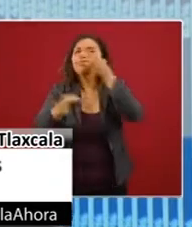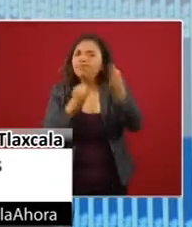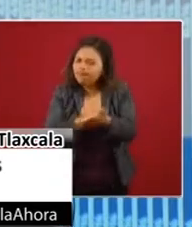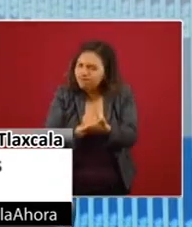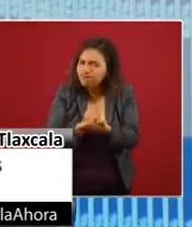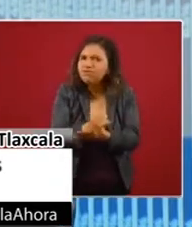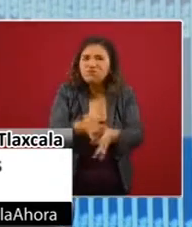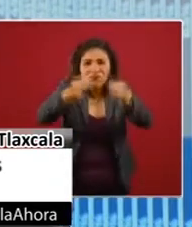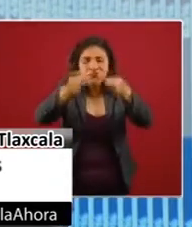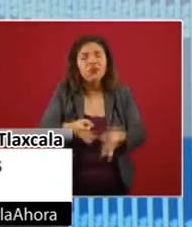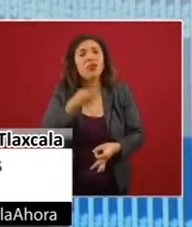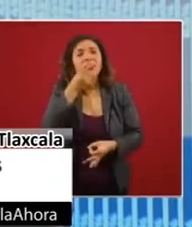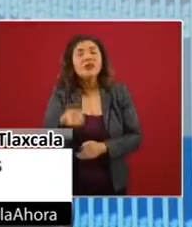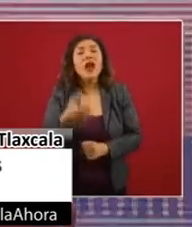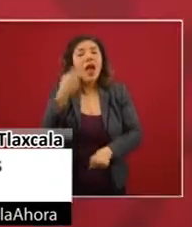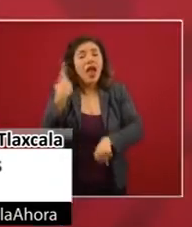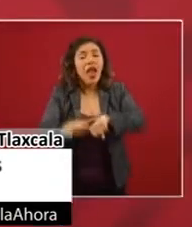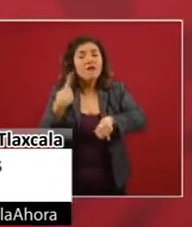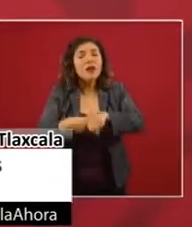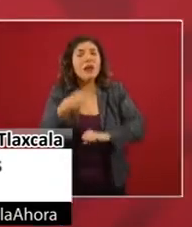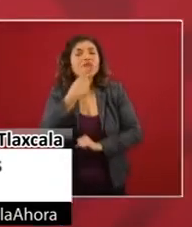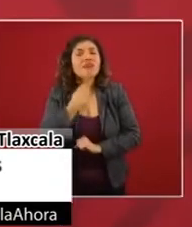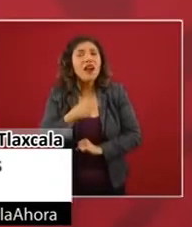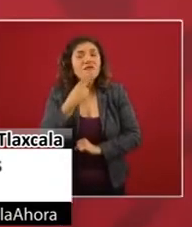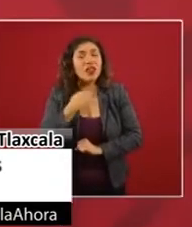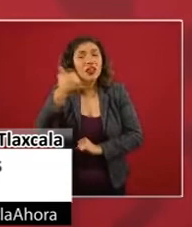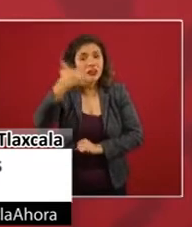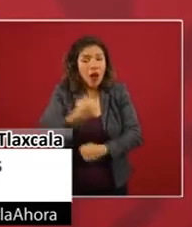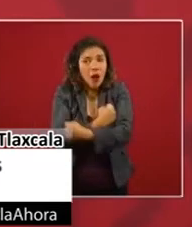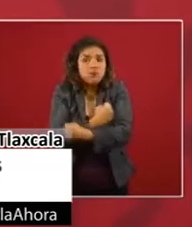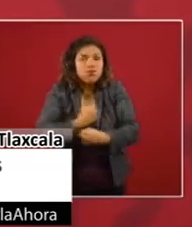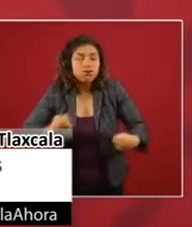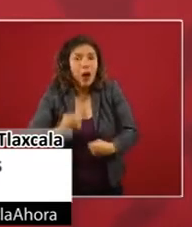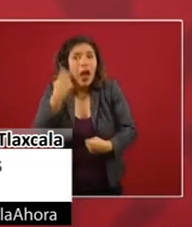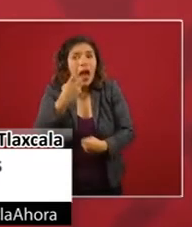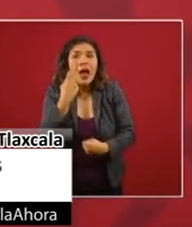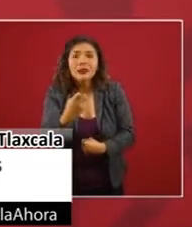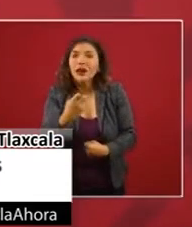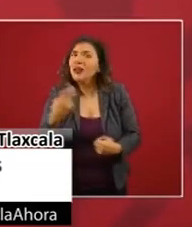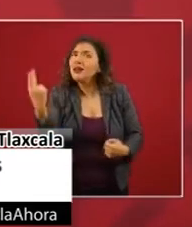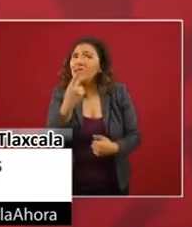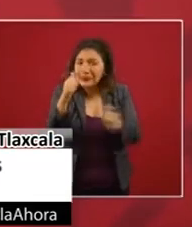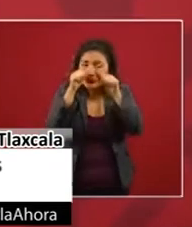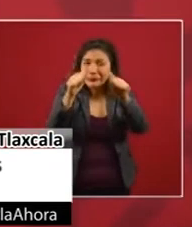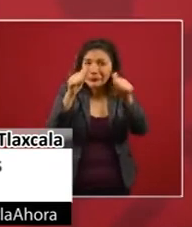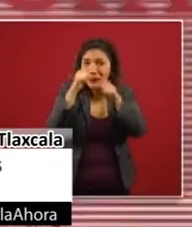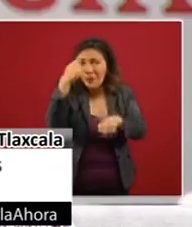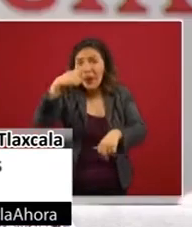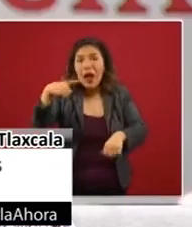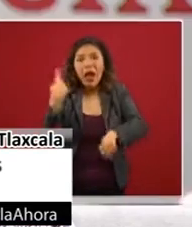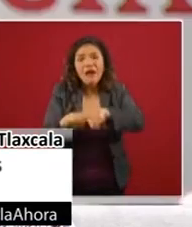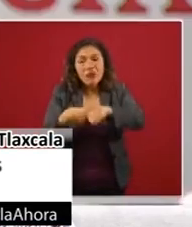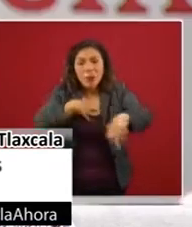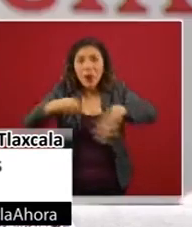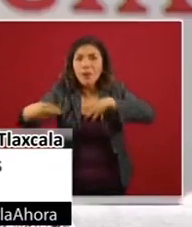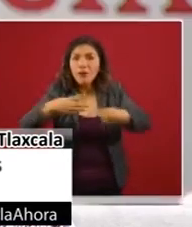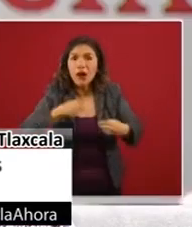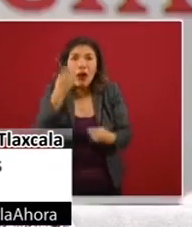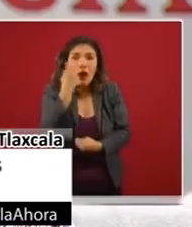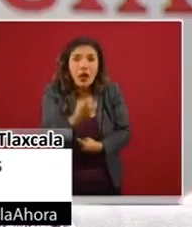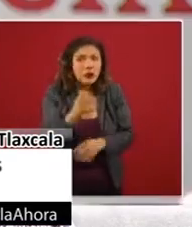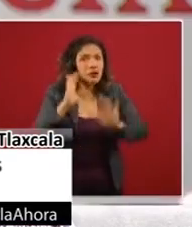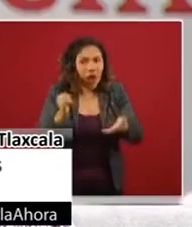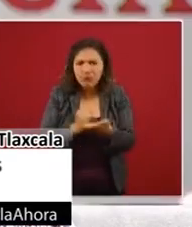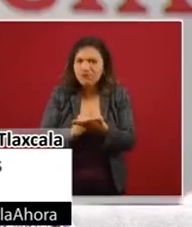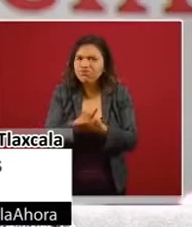también preocupa el incremento de los contagios y la ocupación hospitalaria en la Ciudad de México, pero como el coronavirus es un fenómeno nuevo, no saben los detalles de